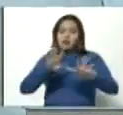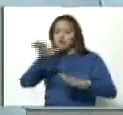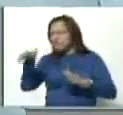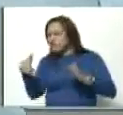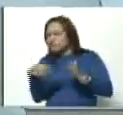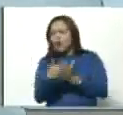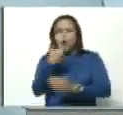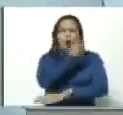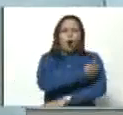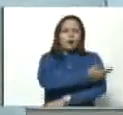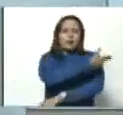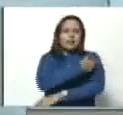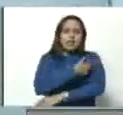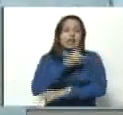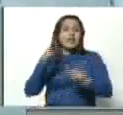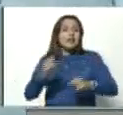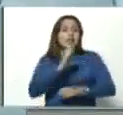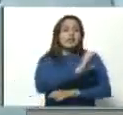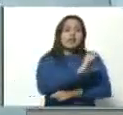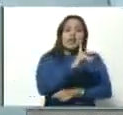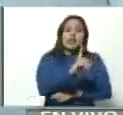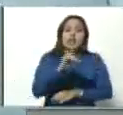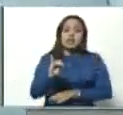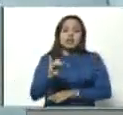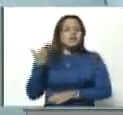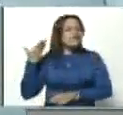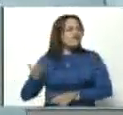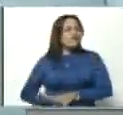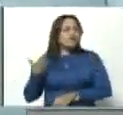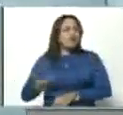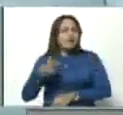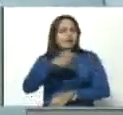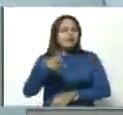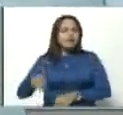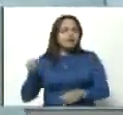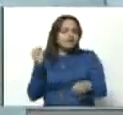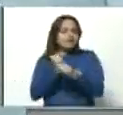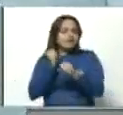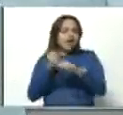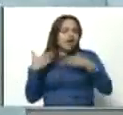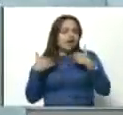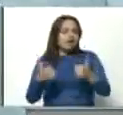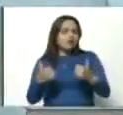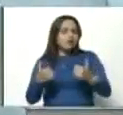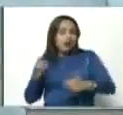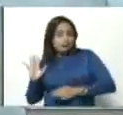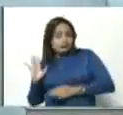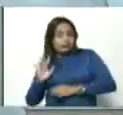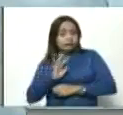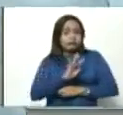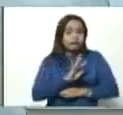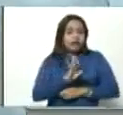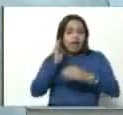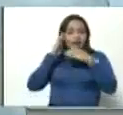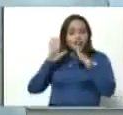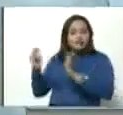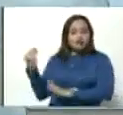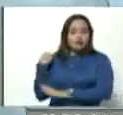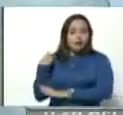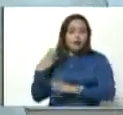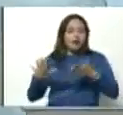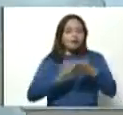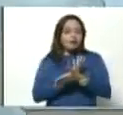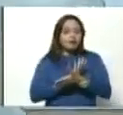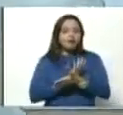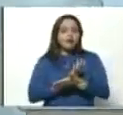hospitales centinelas y sede de el país. Es fundamental que el personal de salud atienda entonces este llamado para recibir el refuerzo.